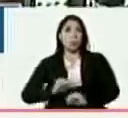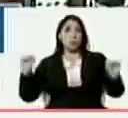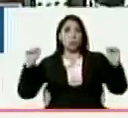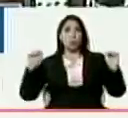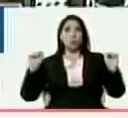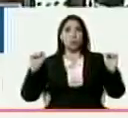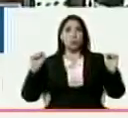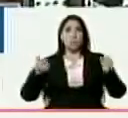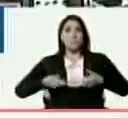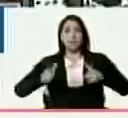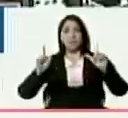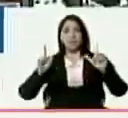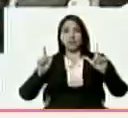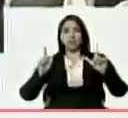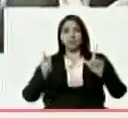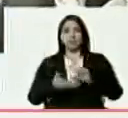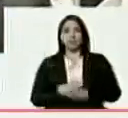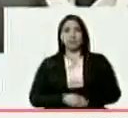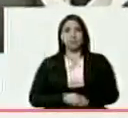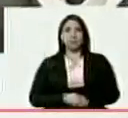que les permitiera